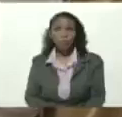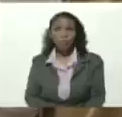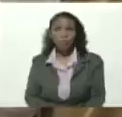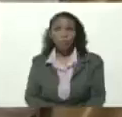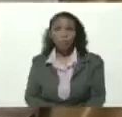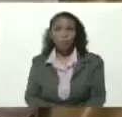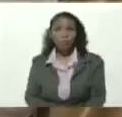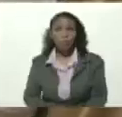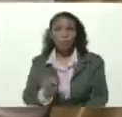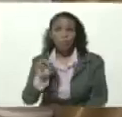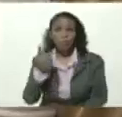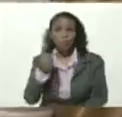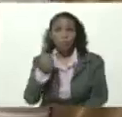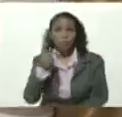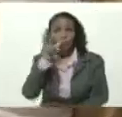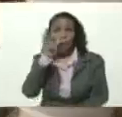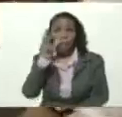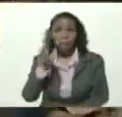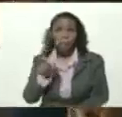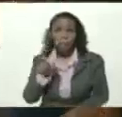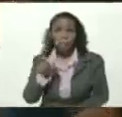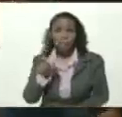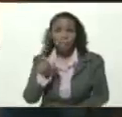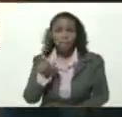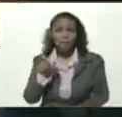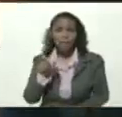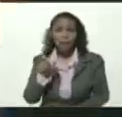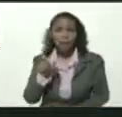Seguidamente, Dioser entrena Globovisión.